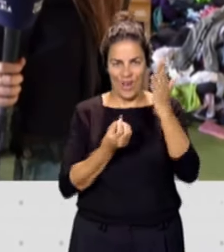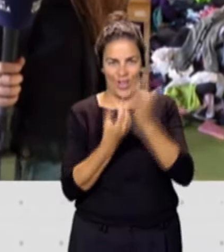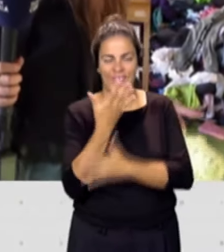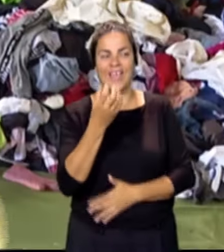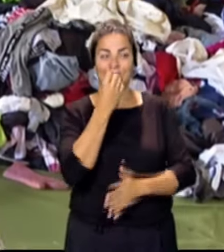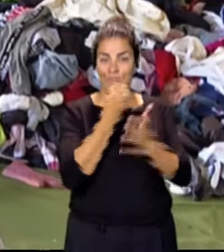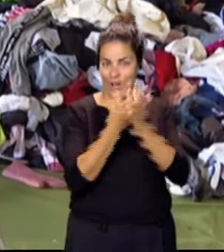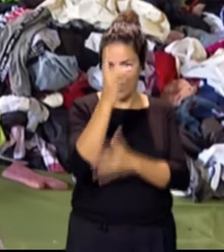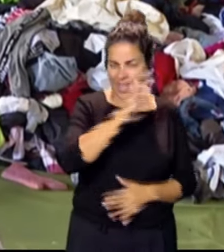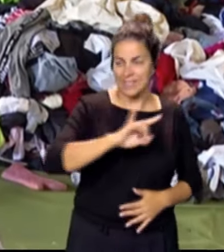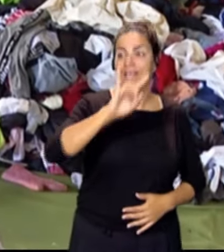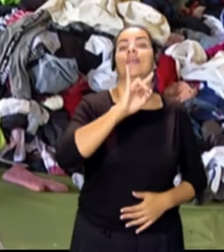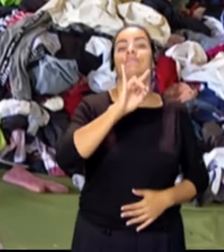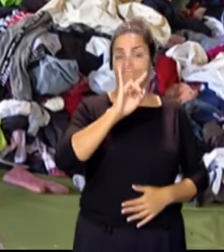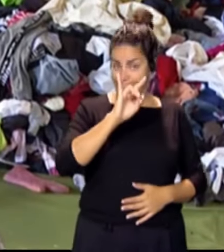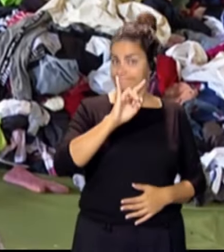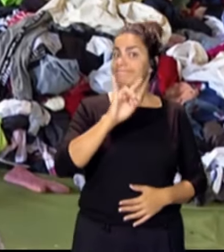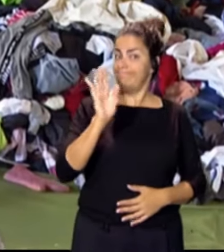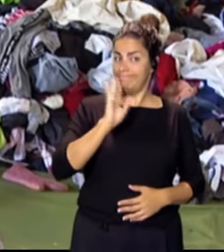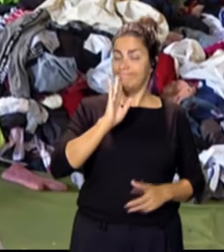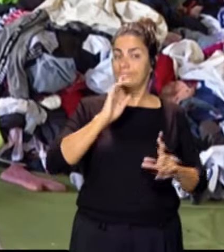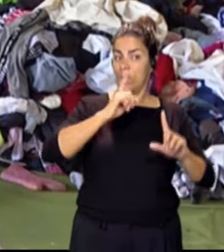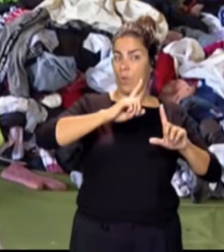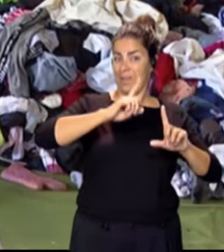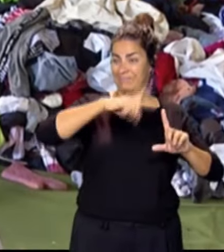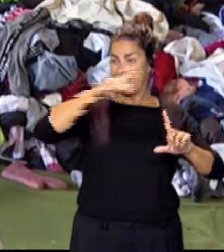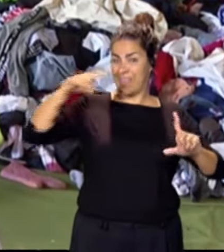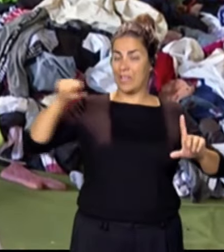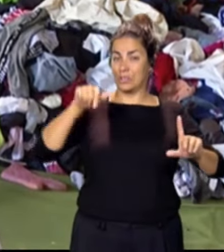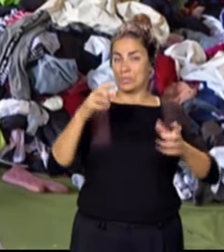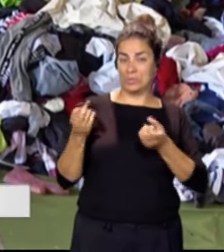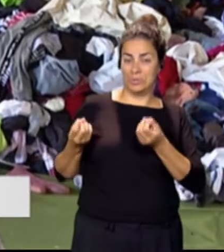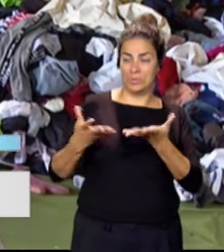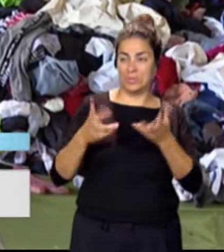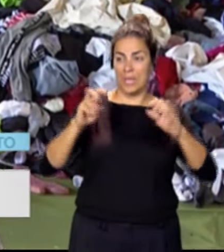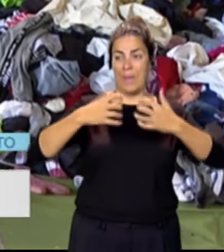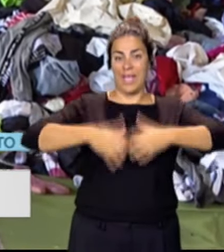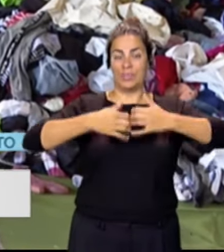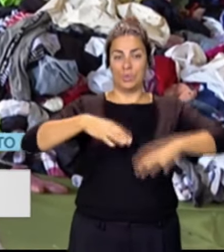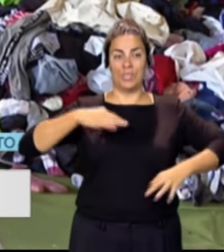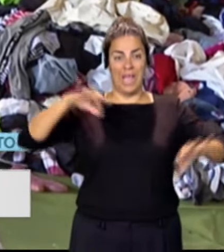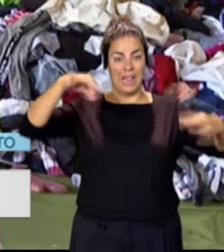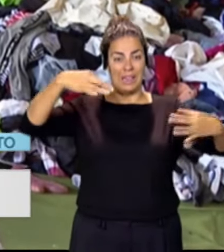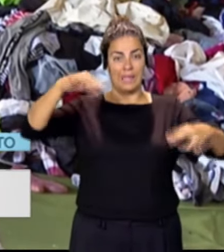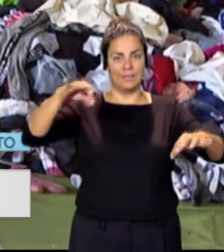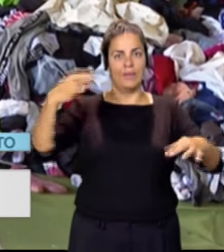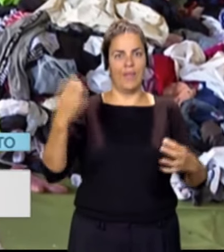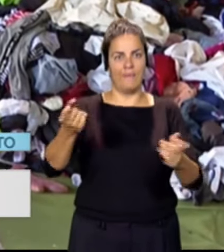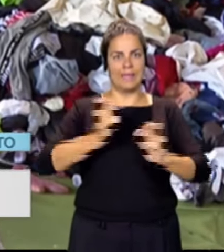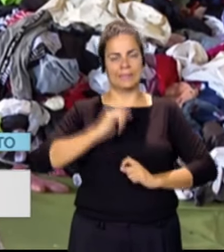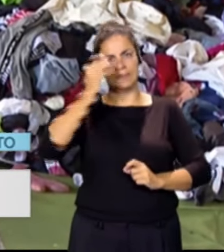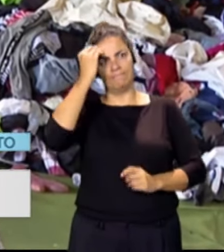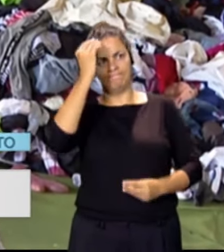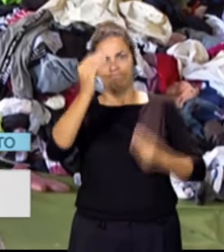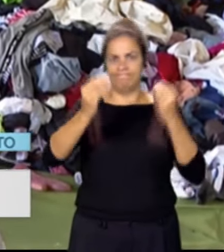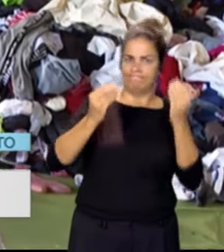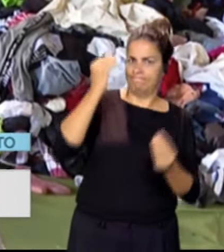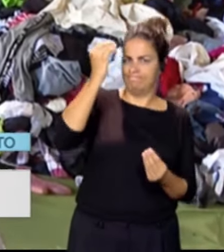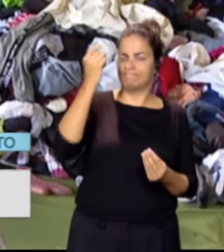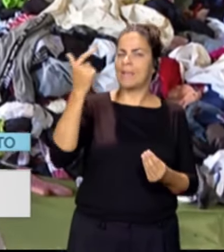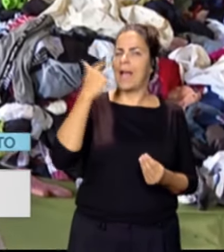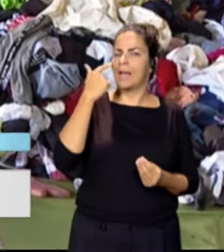Canarias pues s esos alarmantes datos que comentabas de la industria textil y que por supuesto nos deben hacer reflexionar sobre si debemos seguir